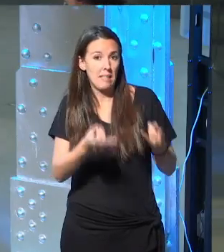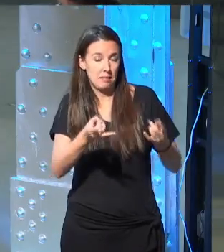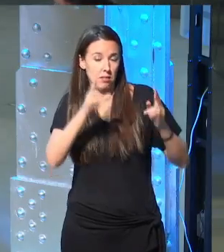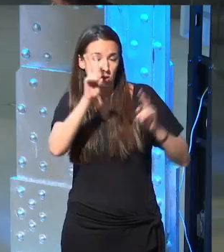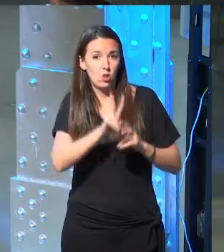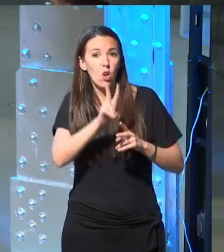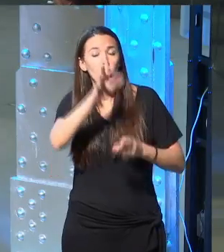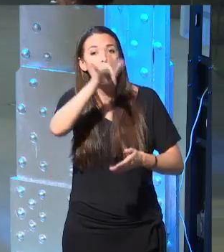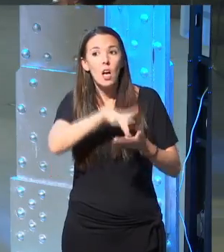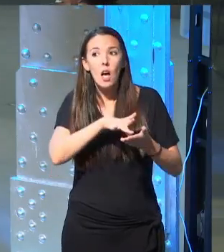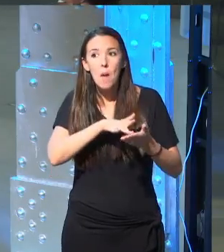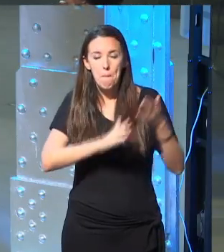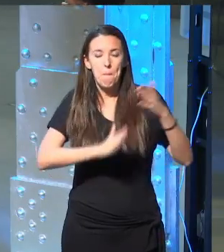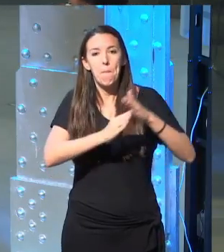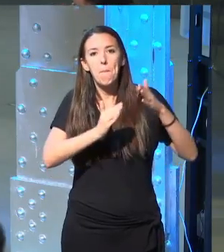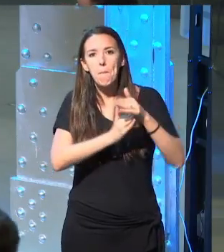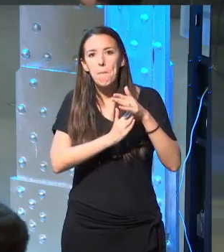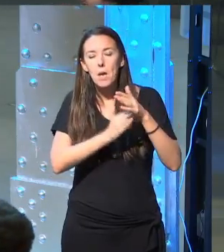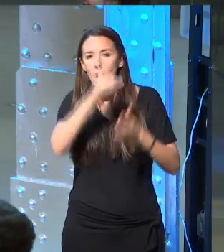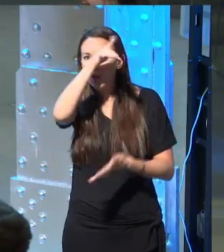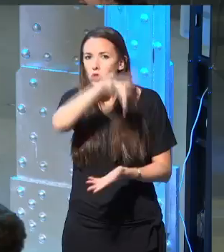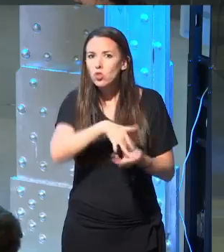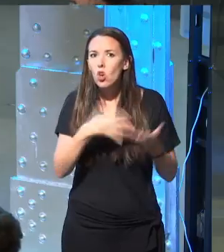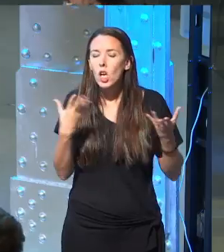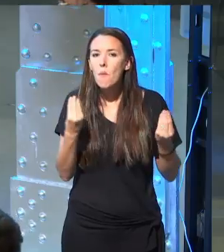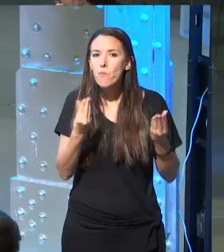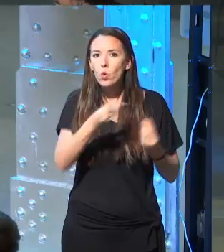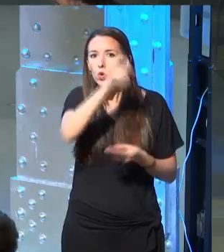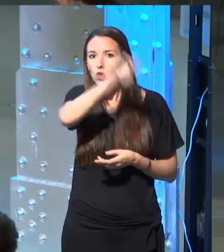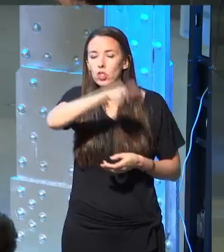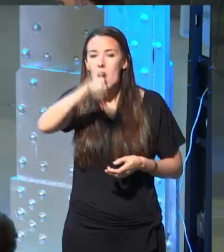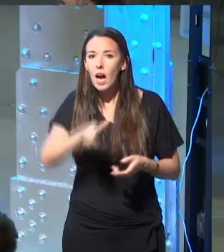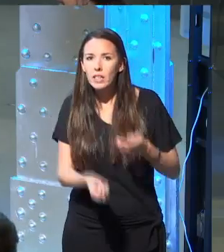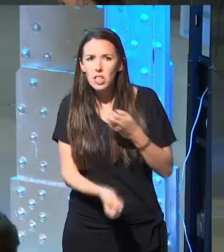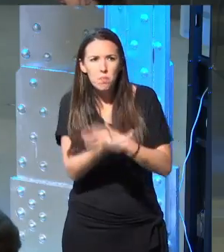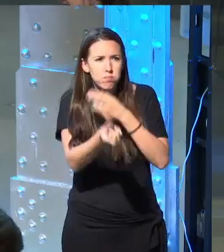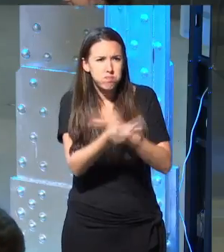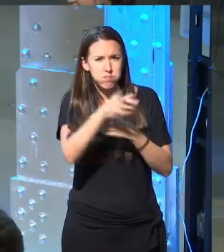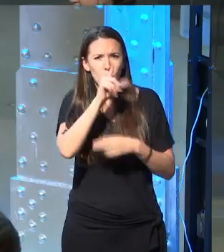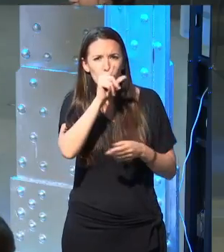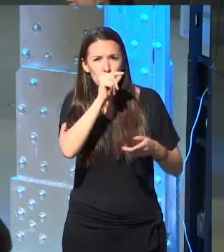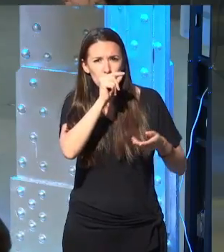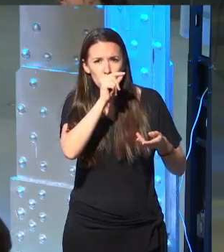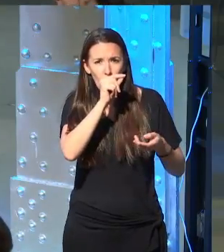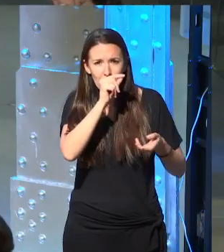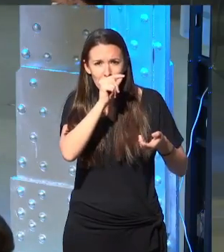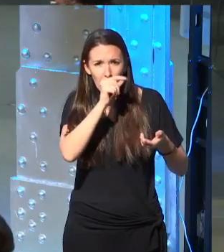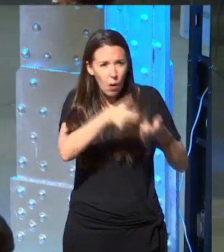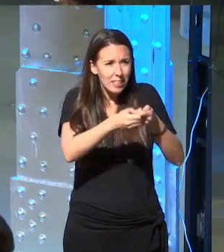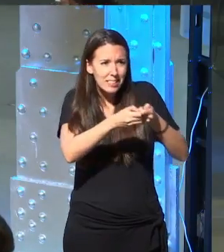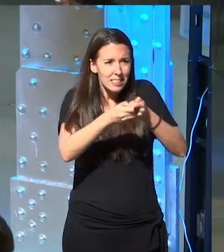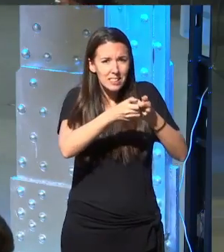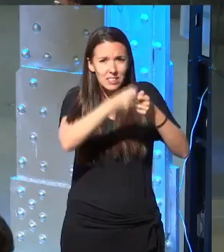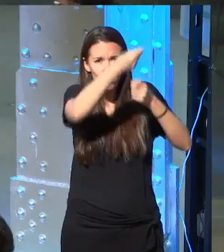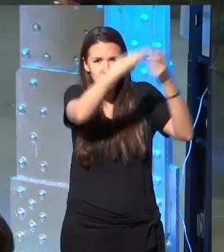día malo para ellos. Ocurrió que había muchísima gente generando muchísimos tweets y muchísimos memes sobre